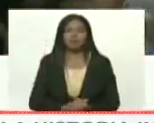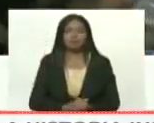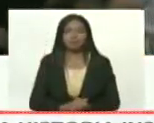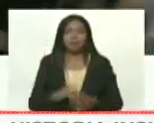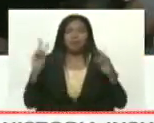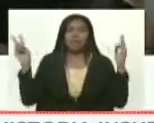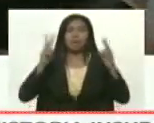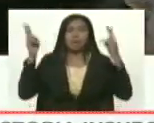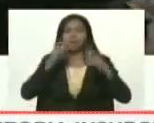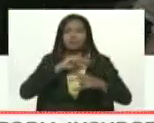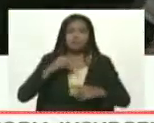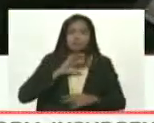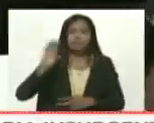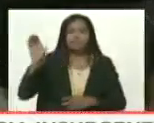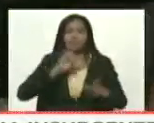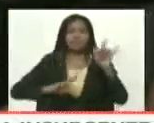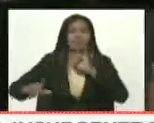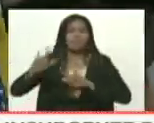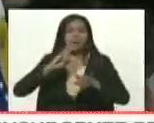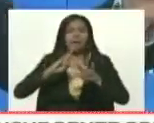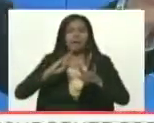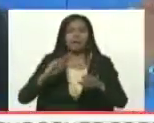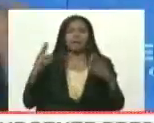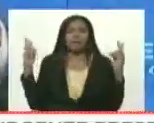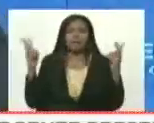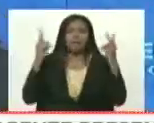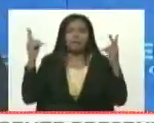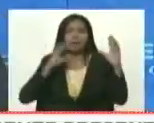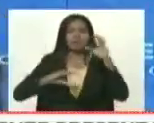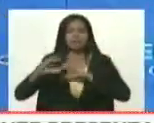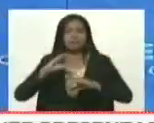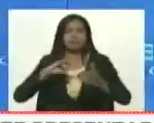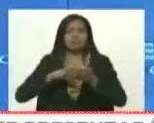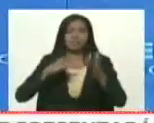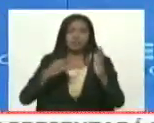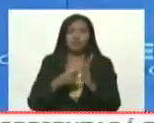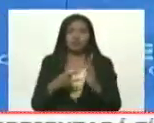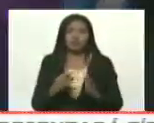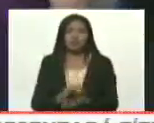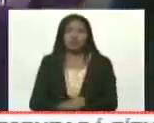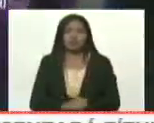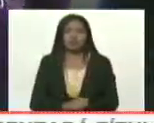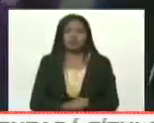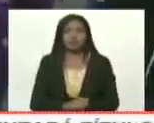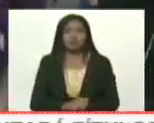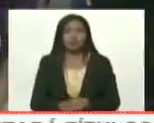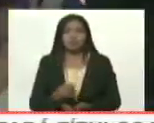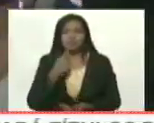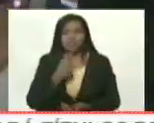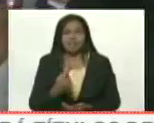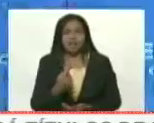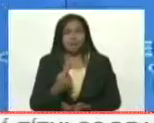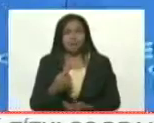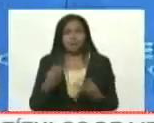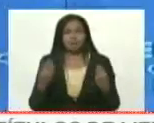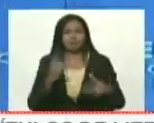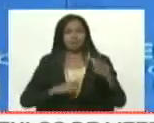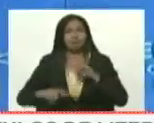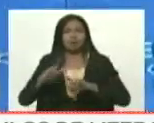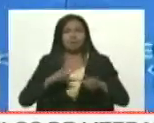¡Que viva nuestra patria amada! ¡Que viva la ciencia y tecnología! Y digamos, con mucho